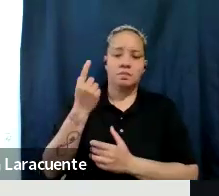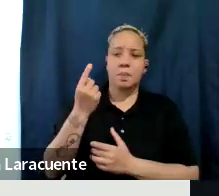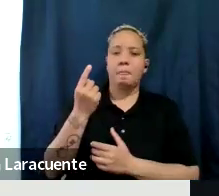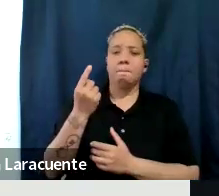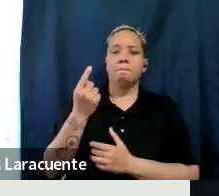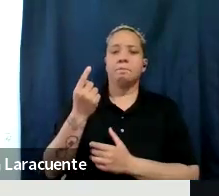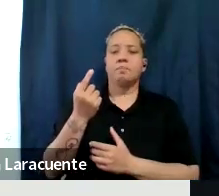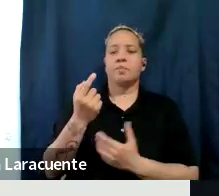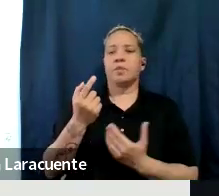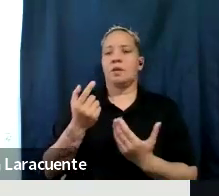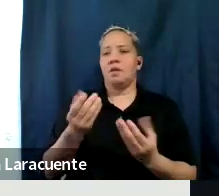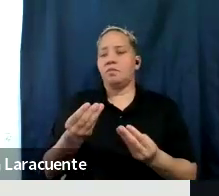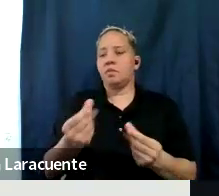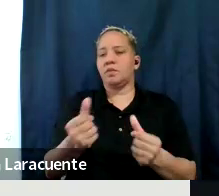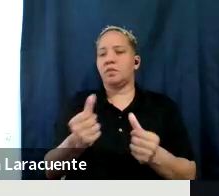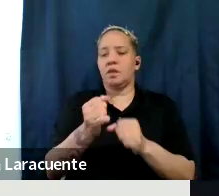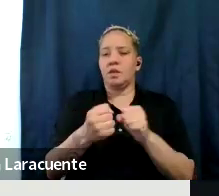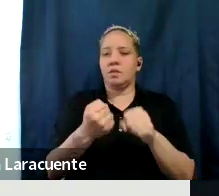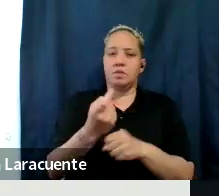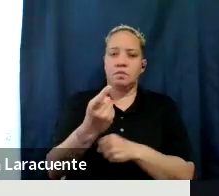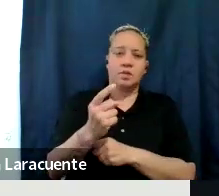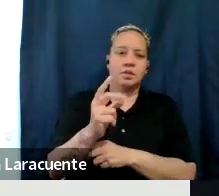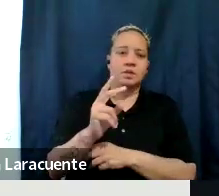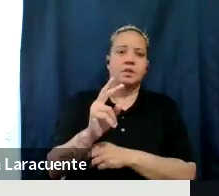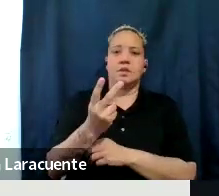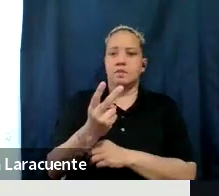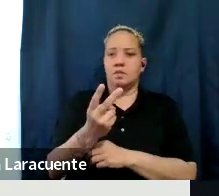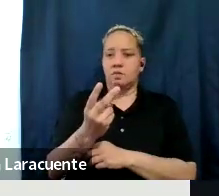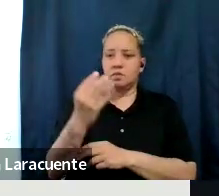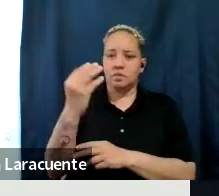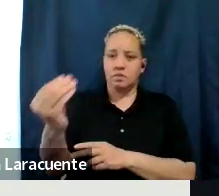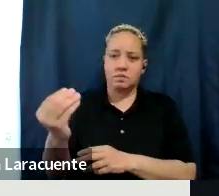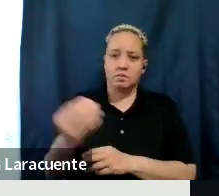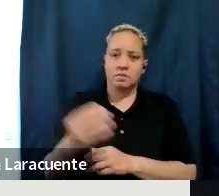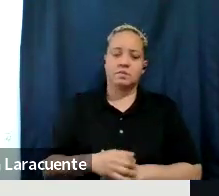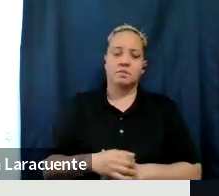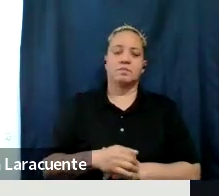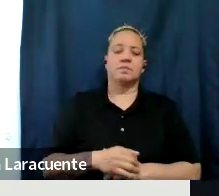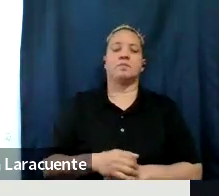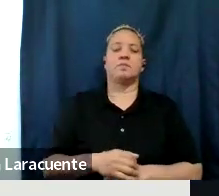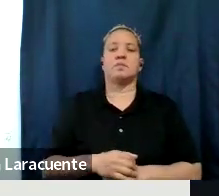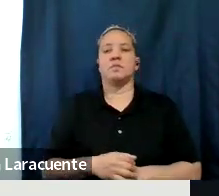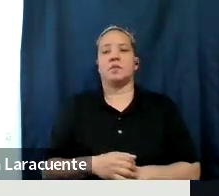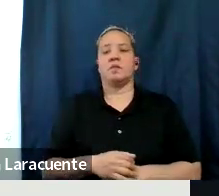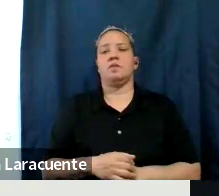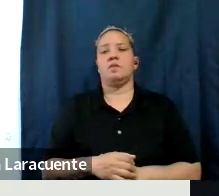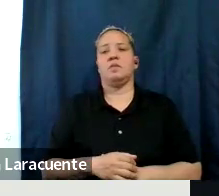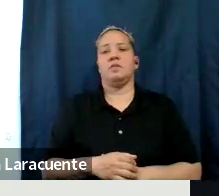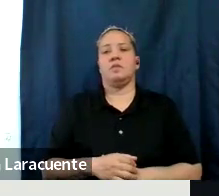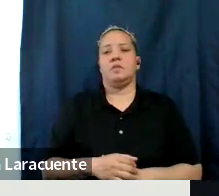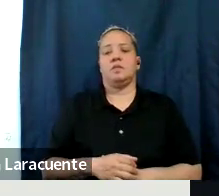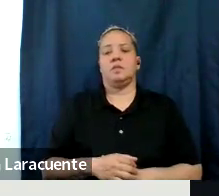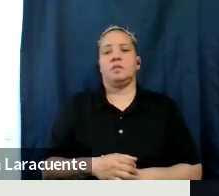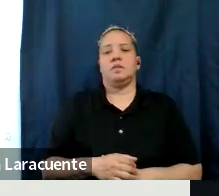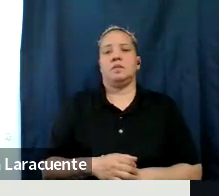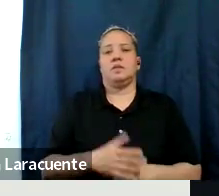la facilidad con que años después, en su segundo exilio, y sembrada ya la semilla en aquella primera su